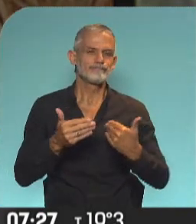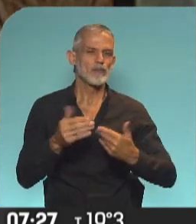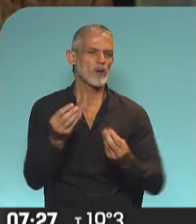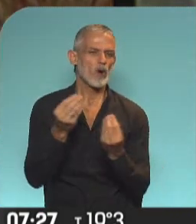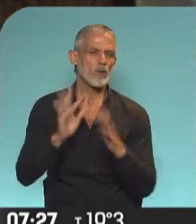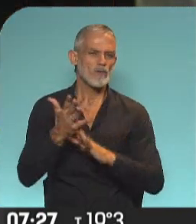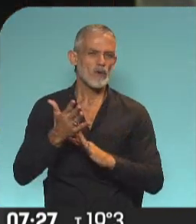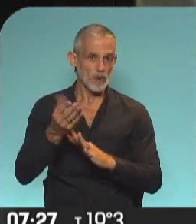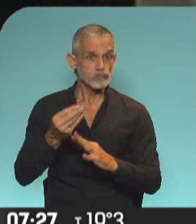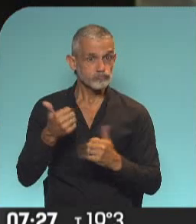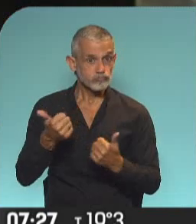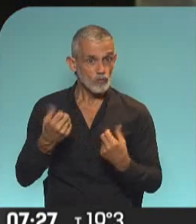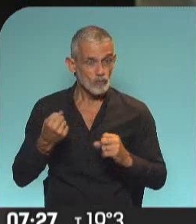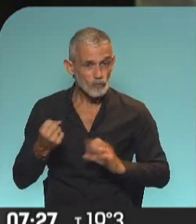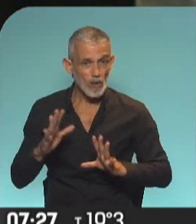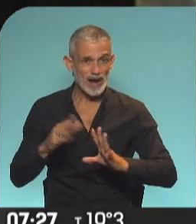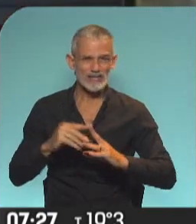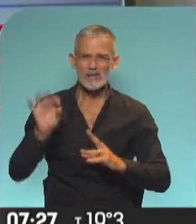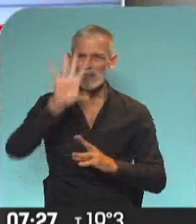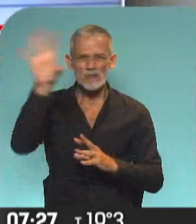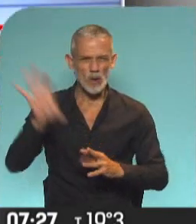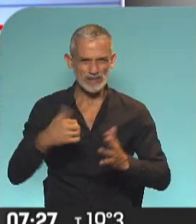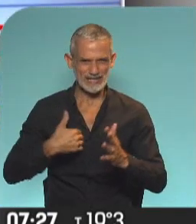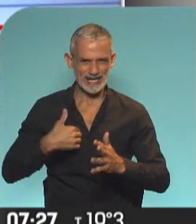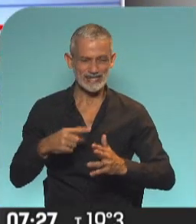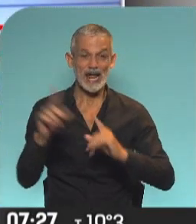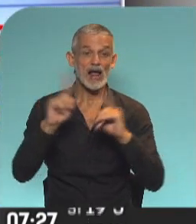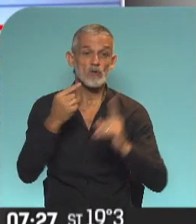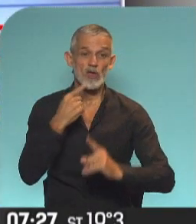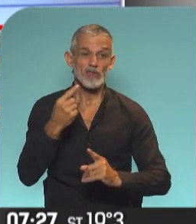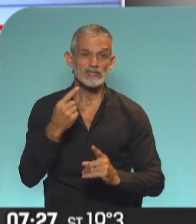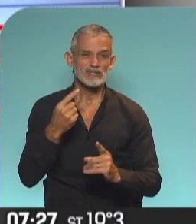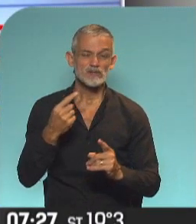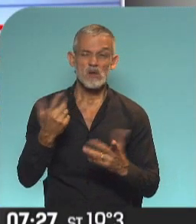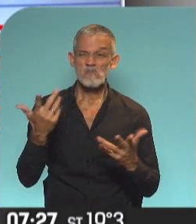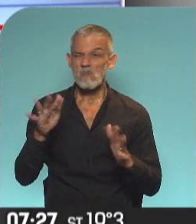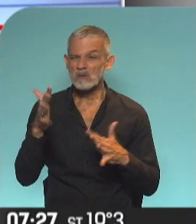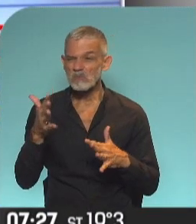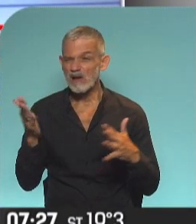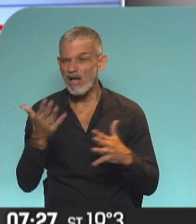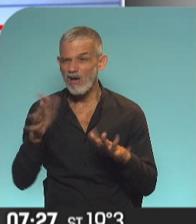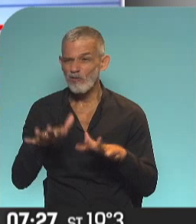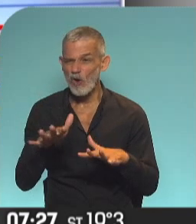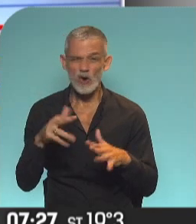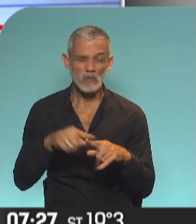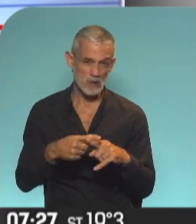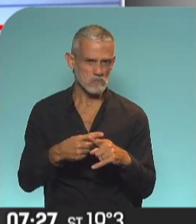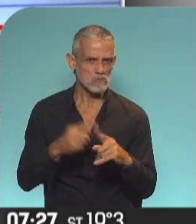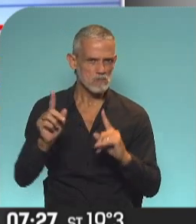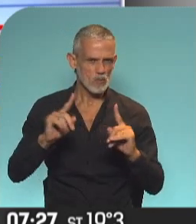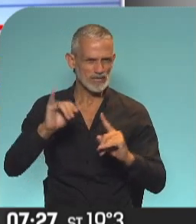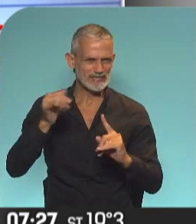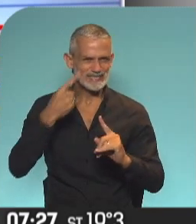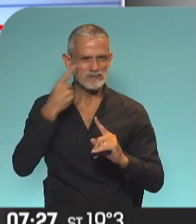forma muy intensa en el interior del país. Algunos hablaban de que no se sentía tanto, pero sí lo que queríamos destacar mostrar son